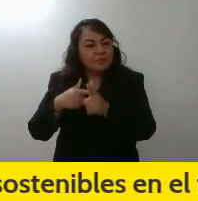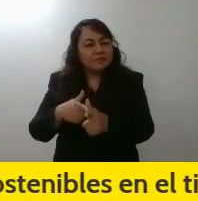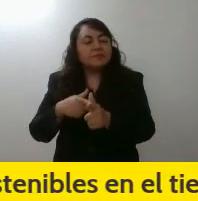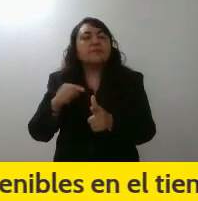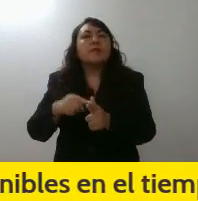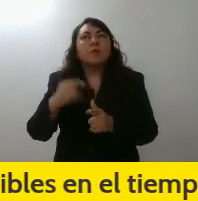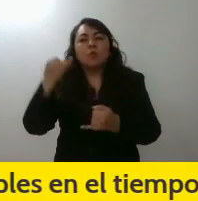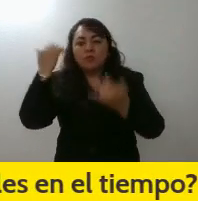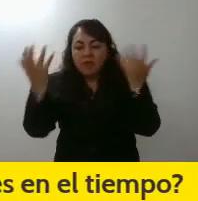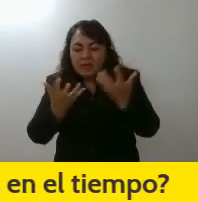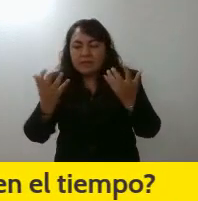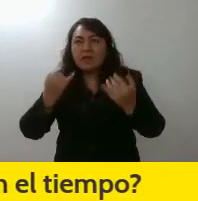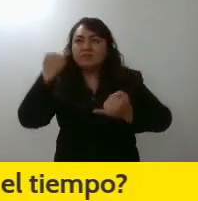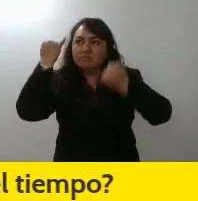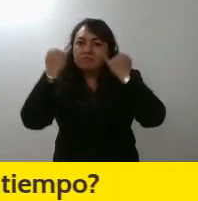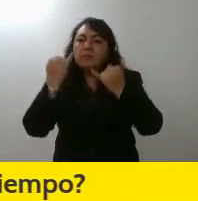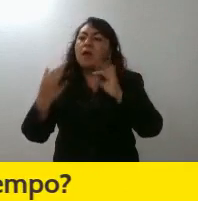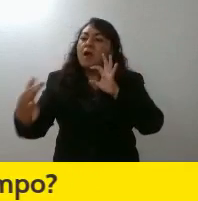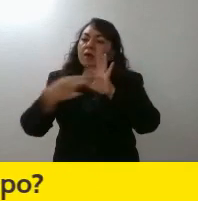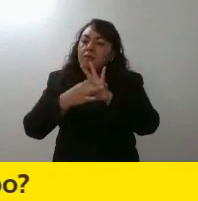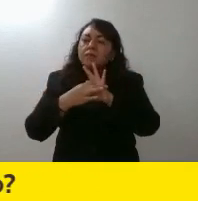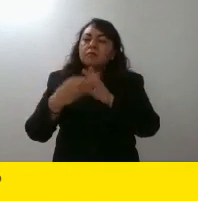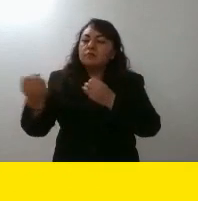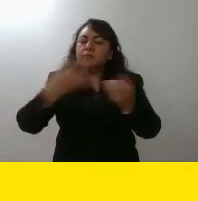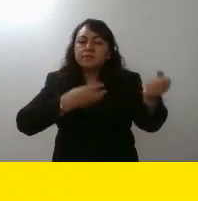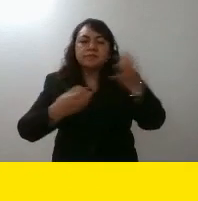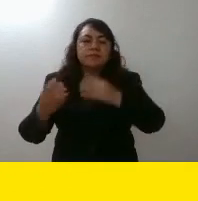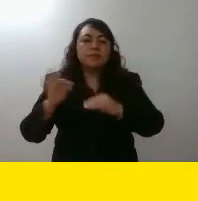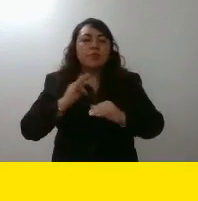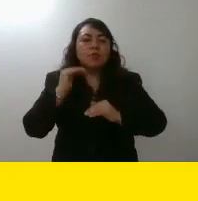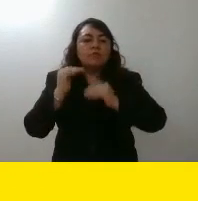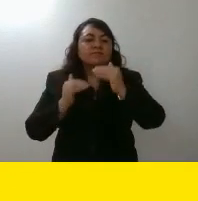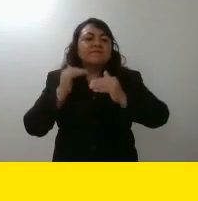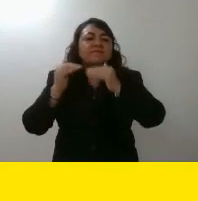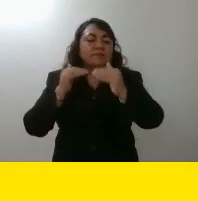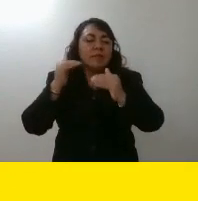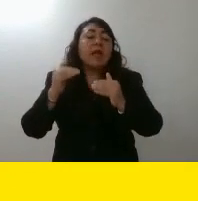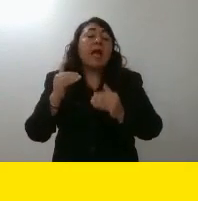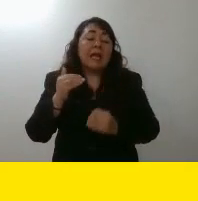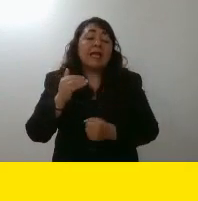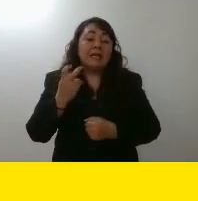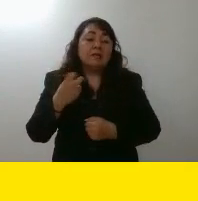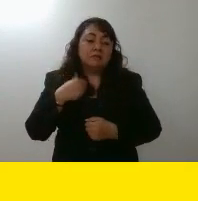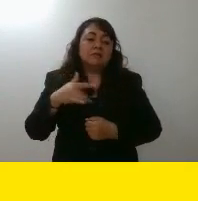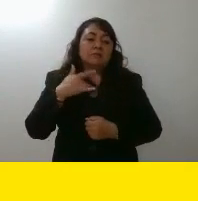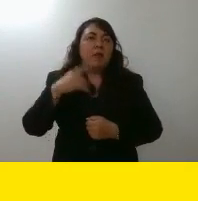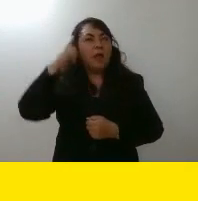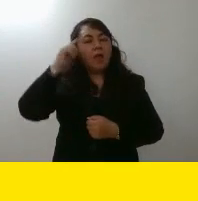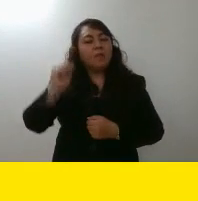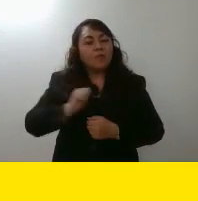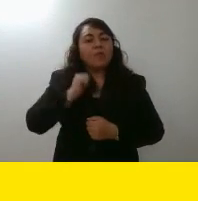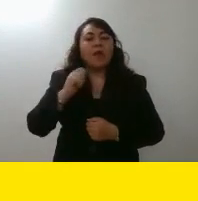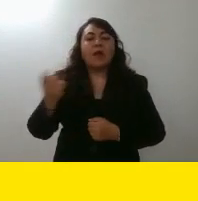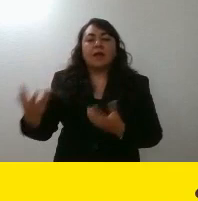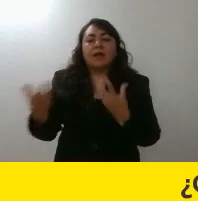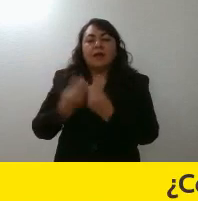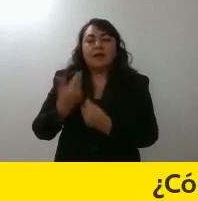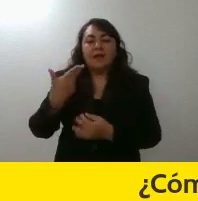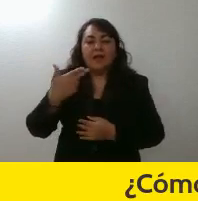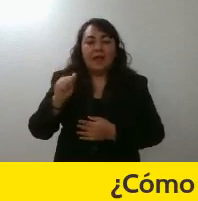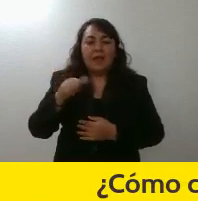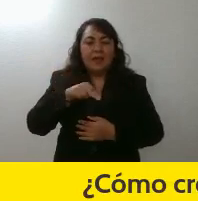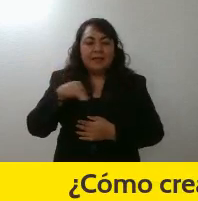por crear, por co-crear soluciones eficientes y escalables. En ese sentido, me gustaría aprovechar que está con nosotros